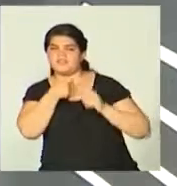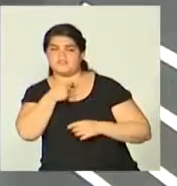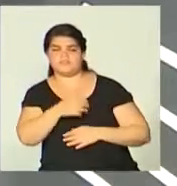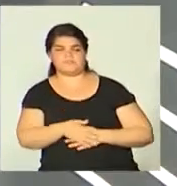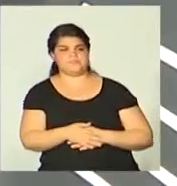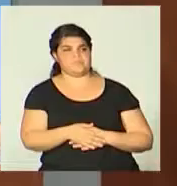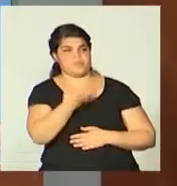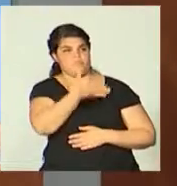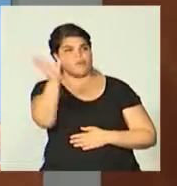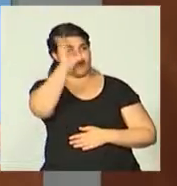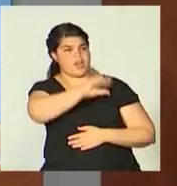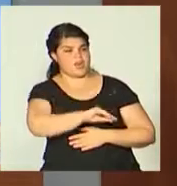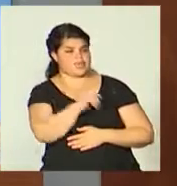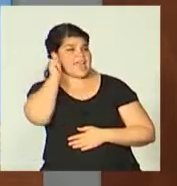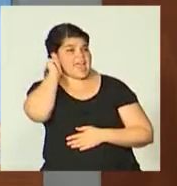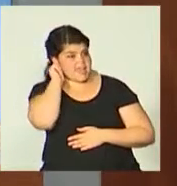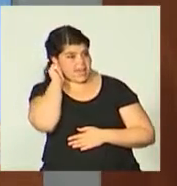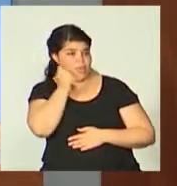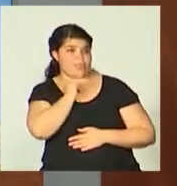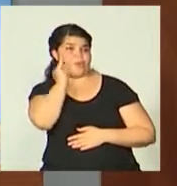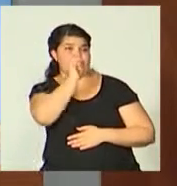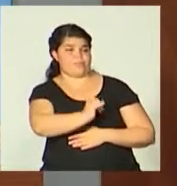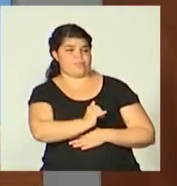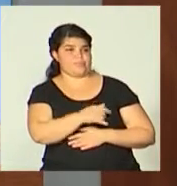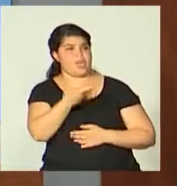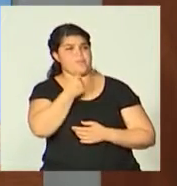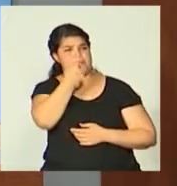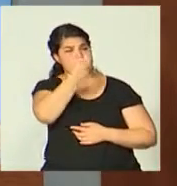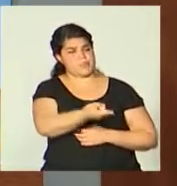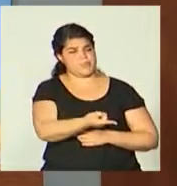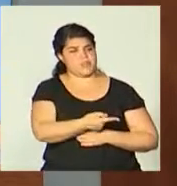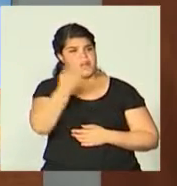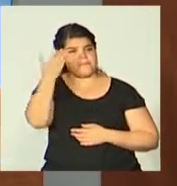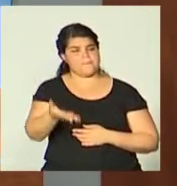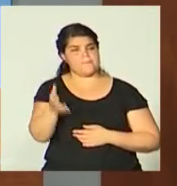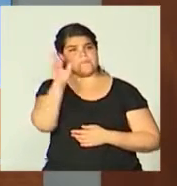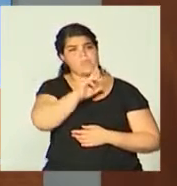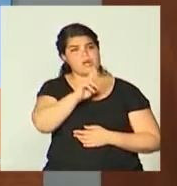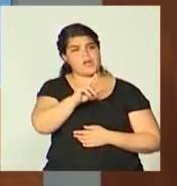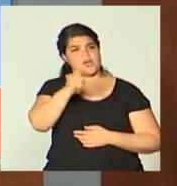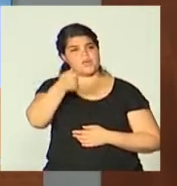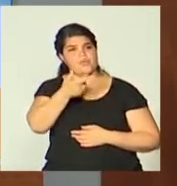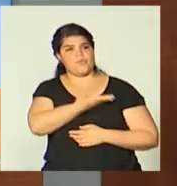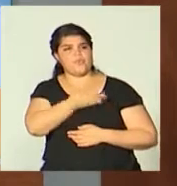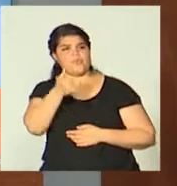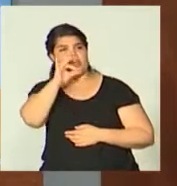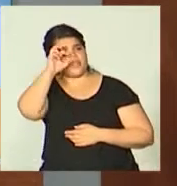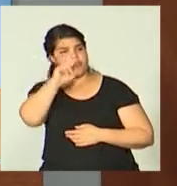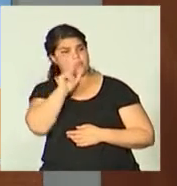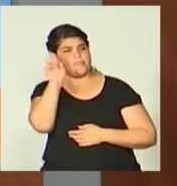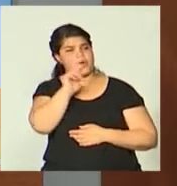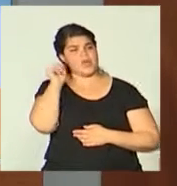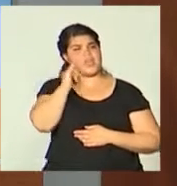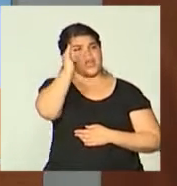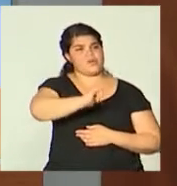Diputado, buenas noches. Gerardo Jiménez lo saluda. Le hago una consulta. Según lo que deslizaba Patricia Fael en algunas entrevistas que dio esta mañana, otra forma que tendría